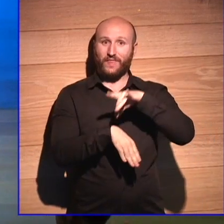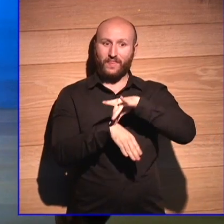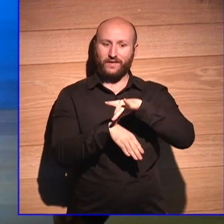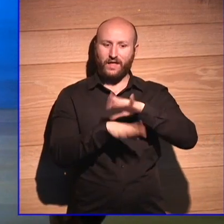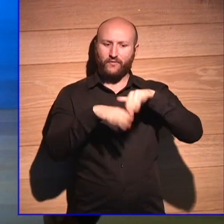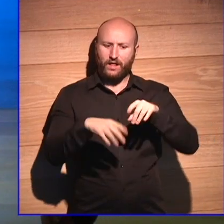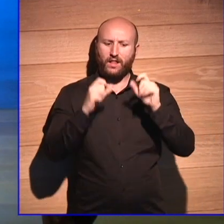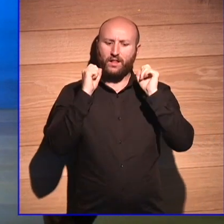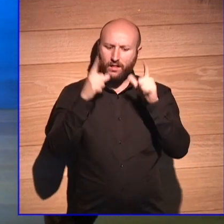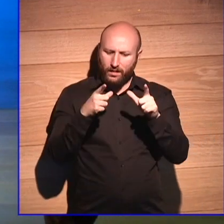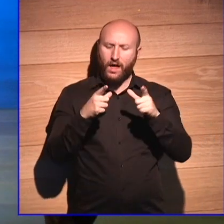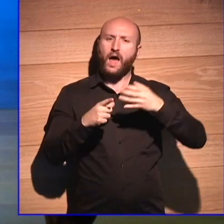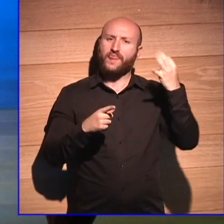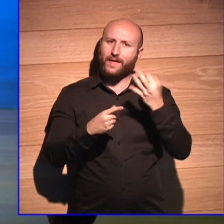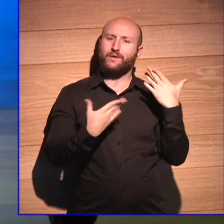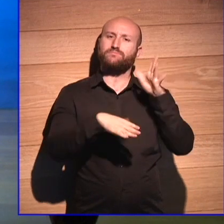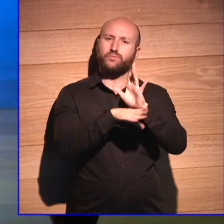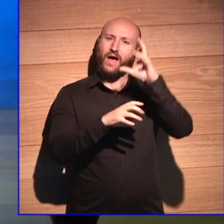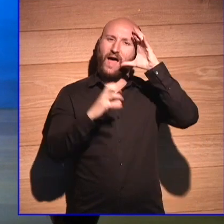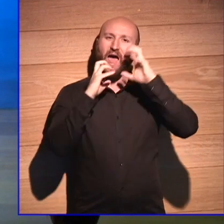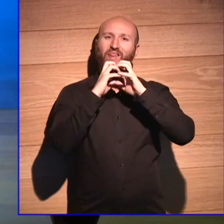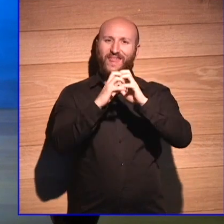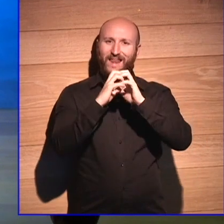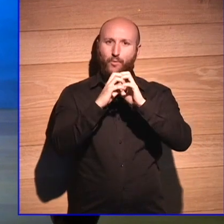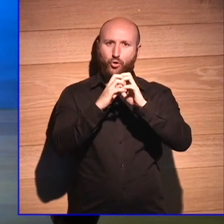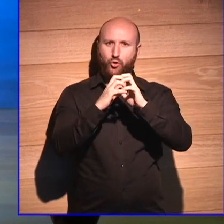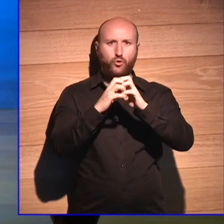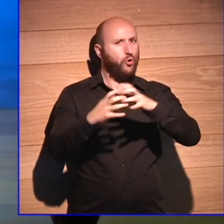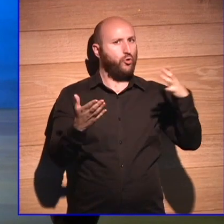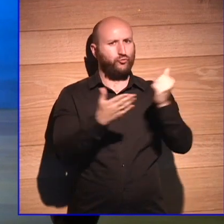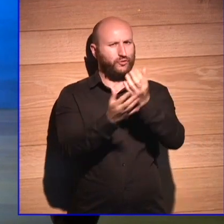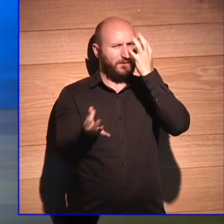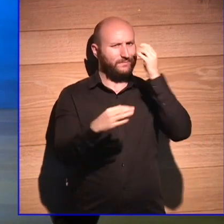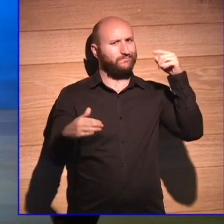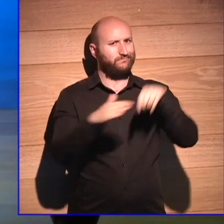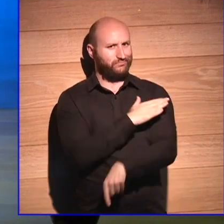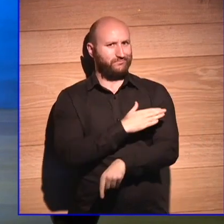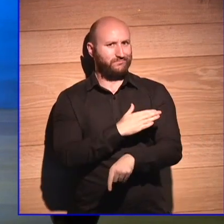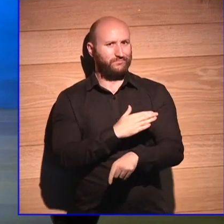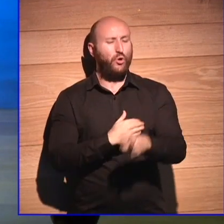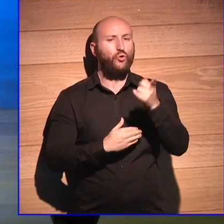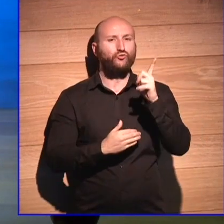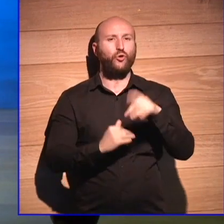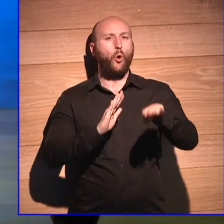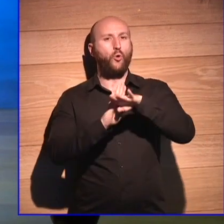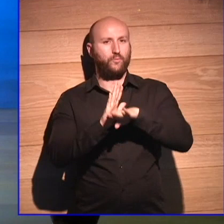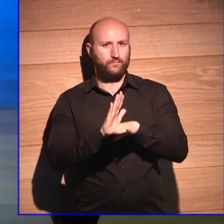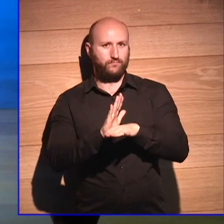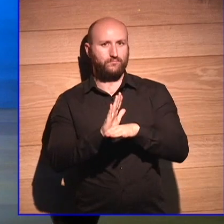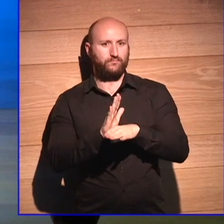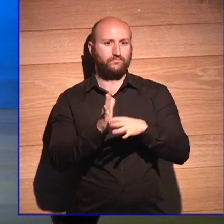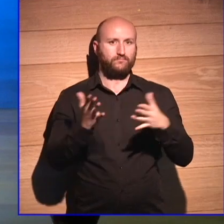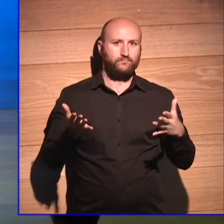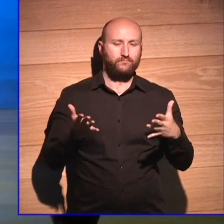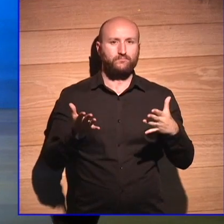cuenta que necesitábamos hablar del cerebro en su sentido más amplio. No solo en sus condiciones pues eso,